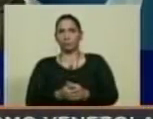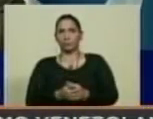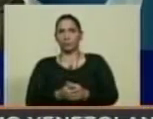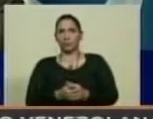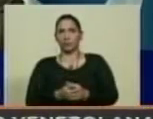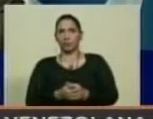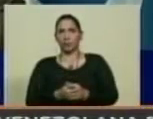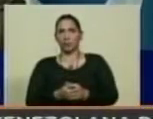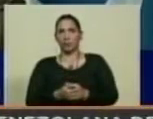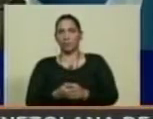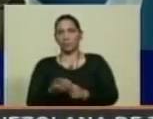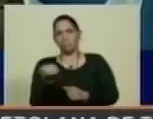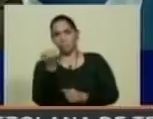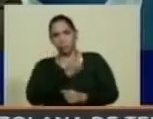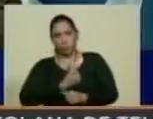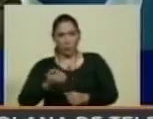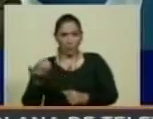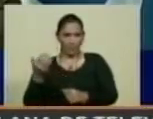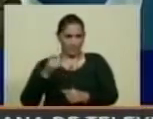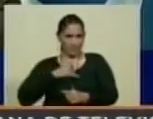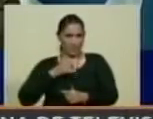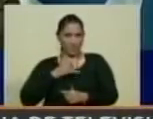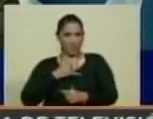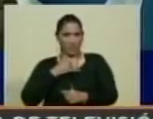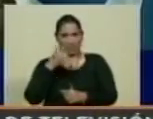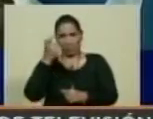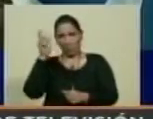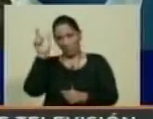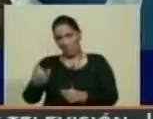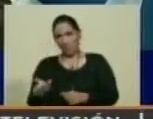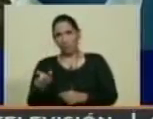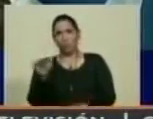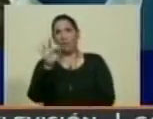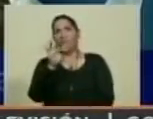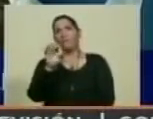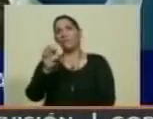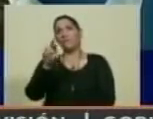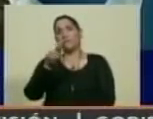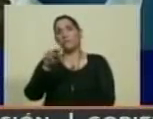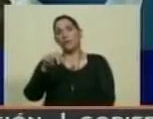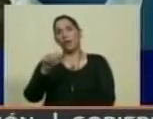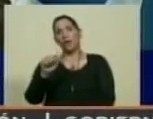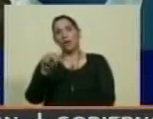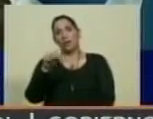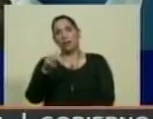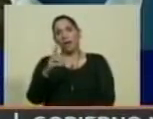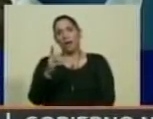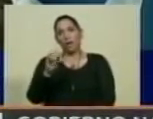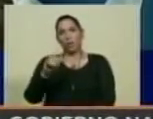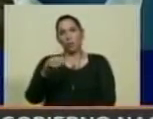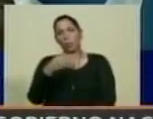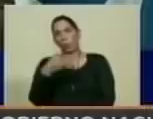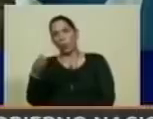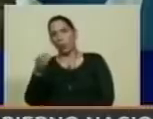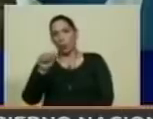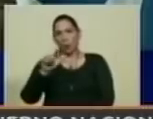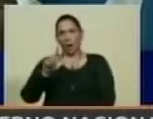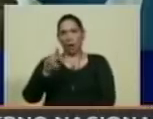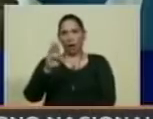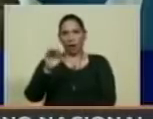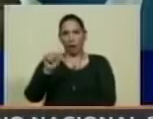Fernando Albán. Este Ministerio Público, tal como ha sido nuestra conducta en este primer año de